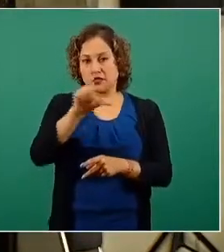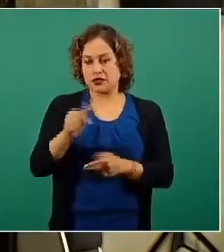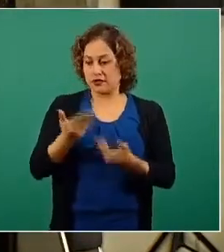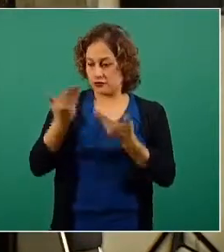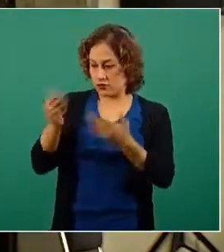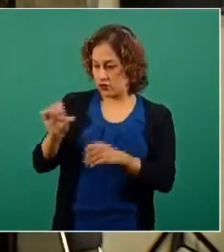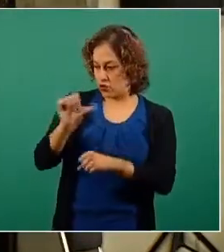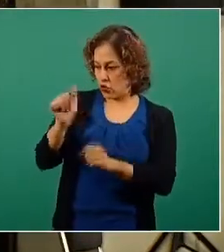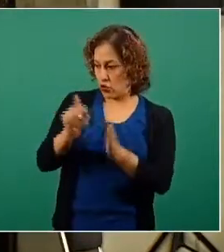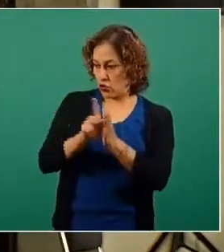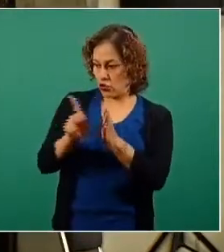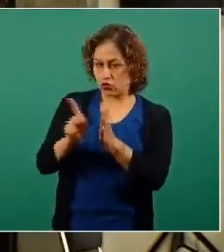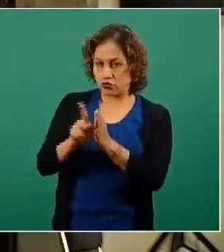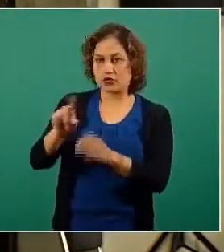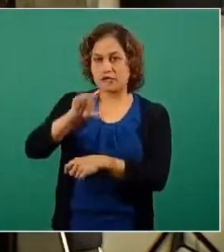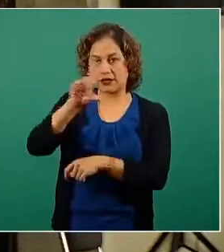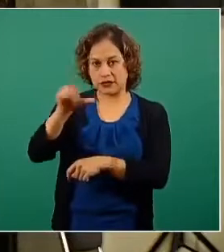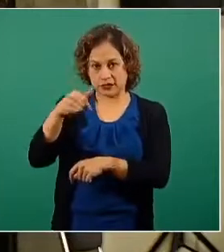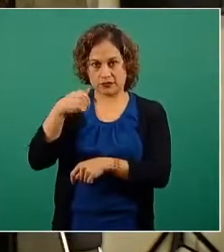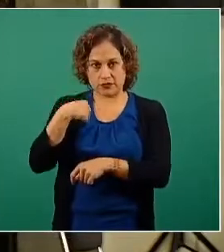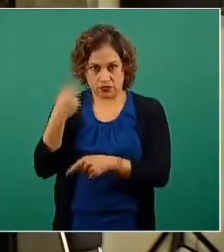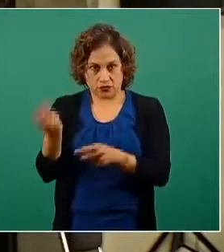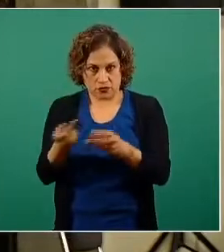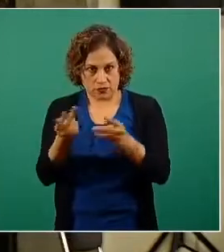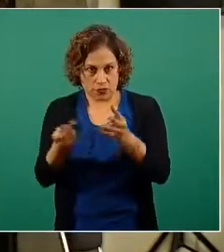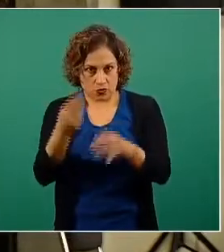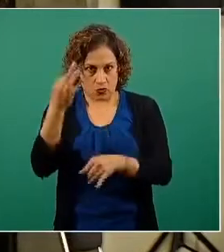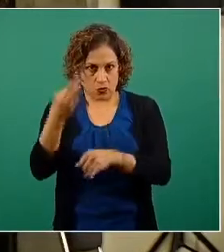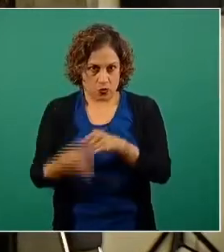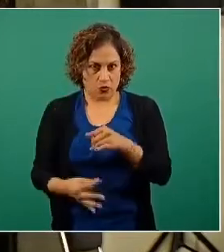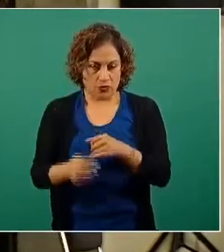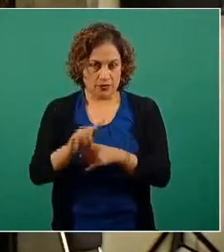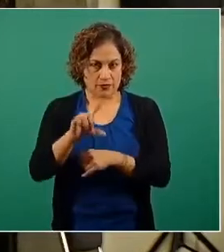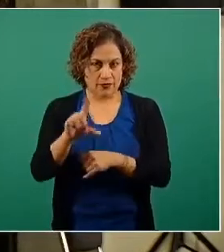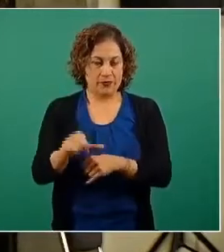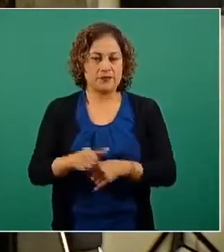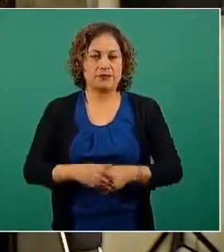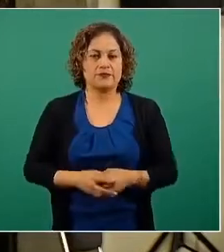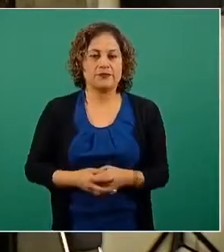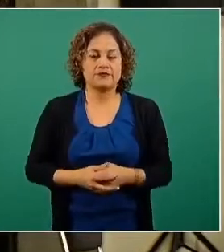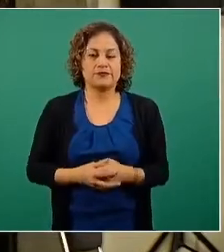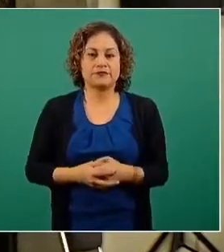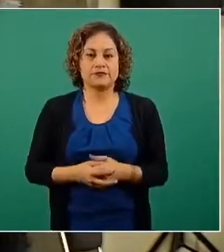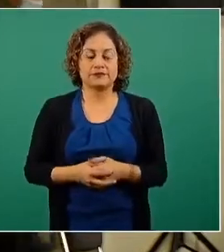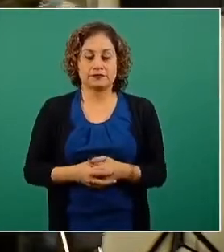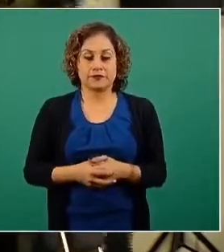si tenemos tiempo le preguntamos otras cosas al final.